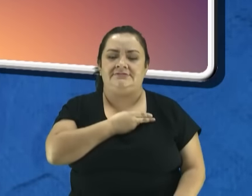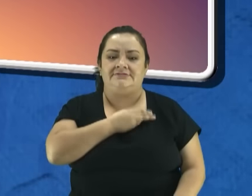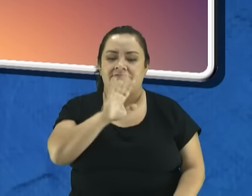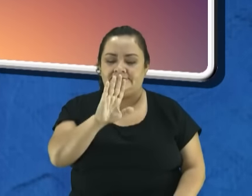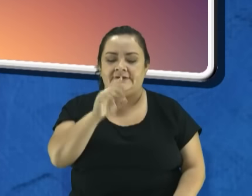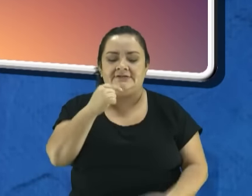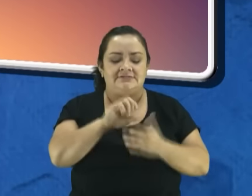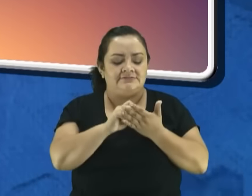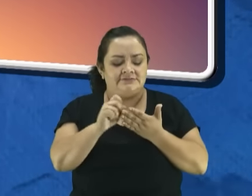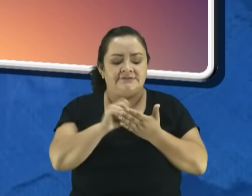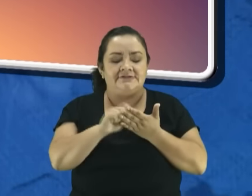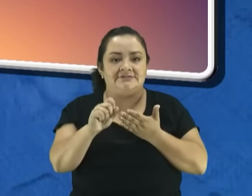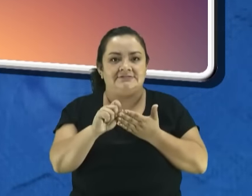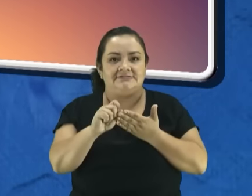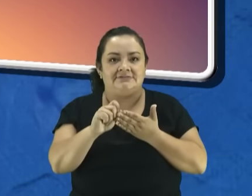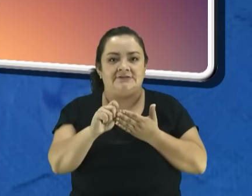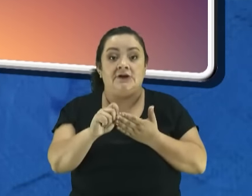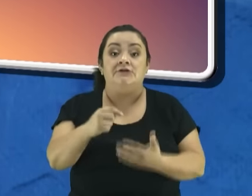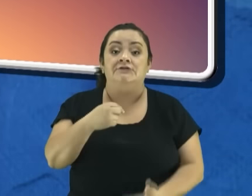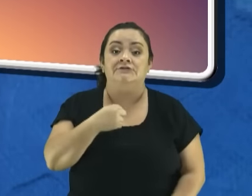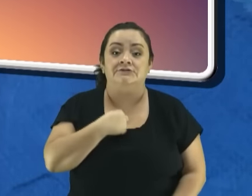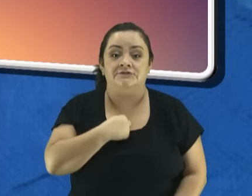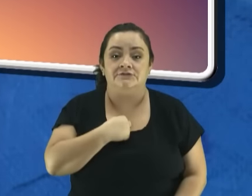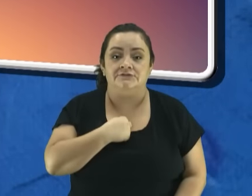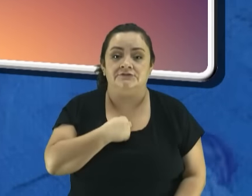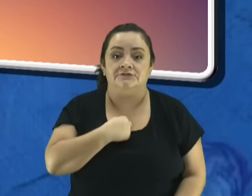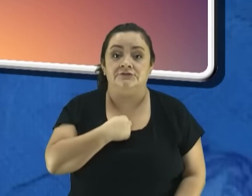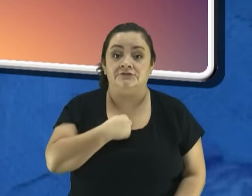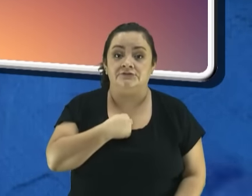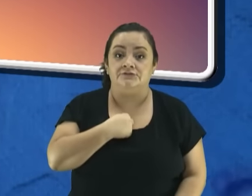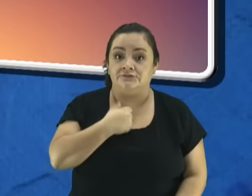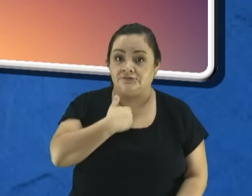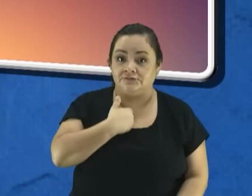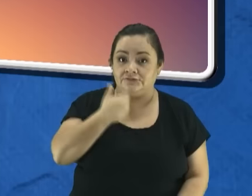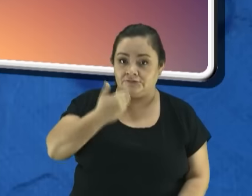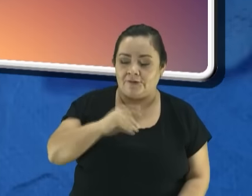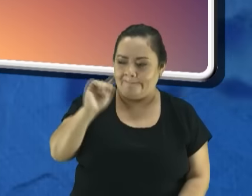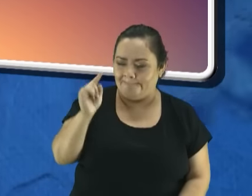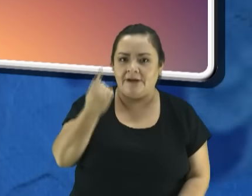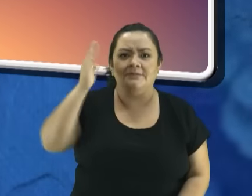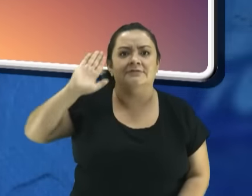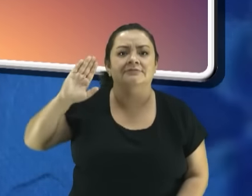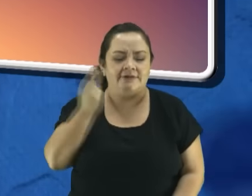misiva de la carta de la epístola Yo soy el